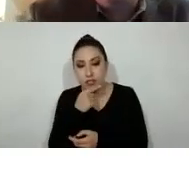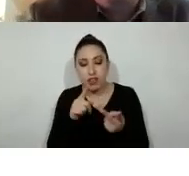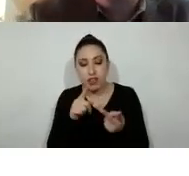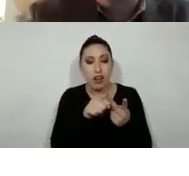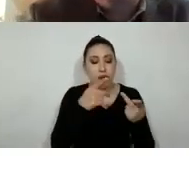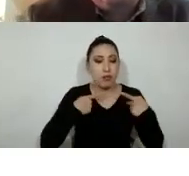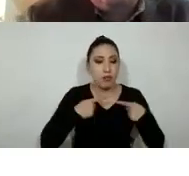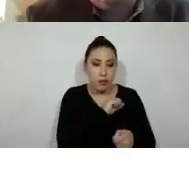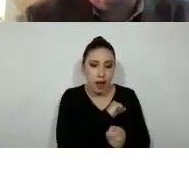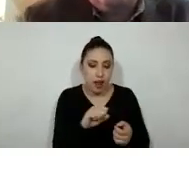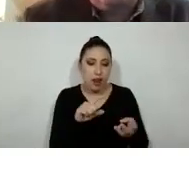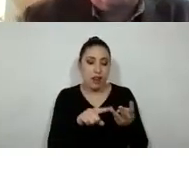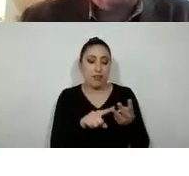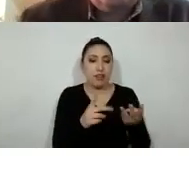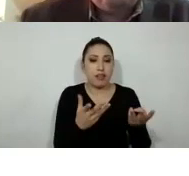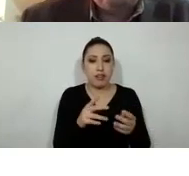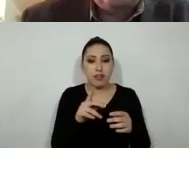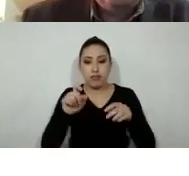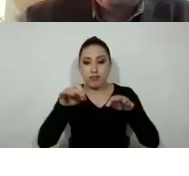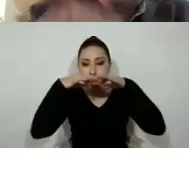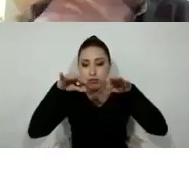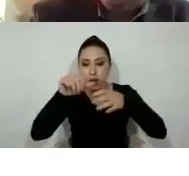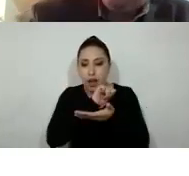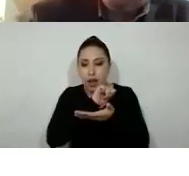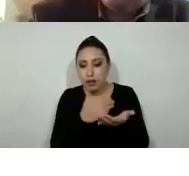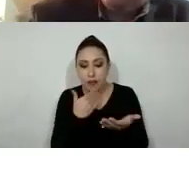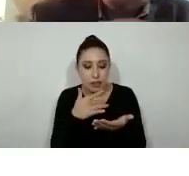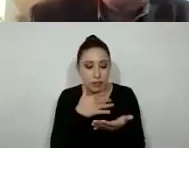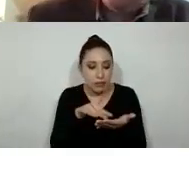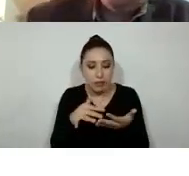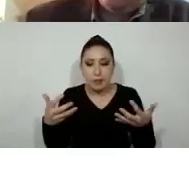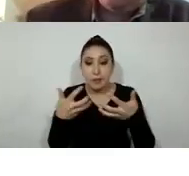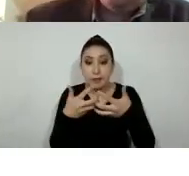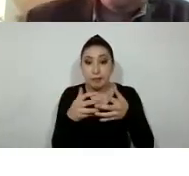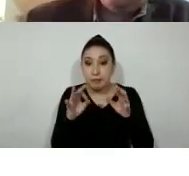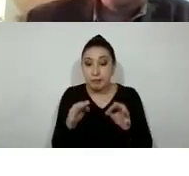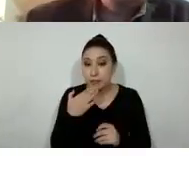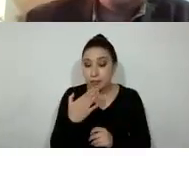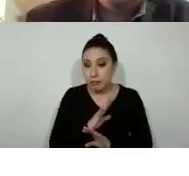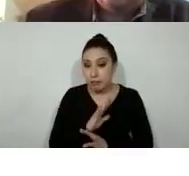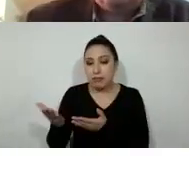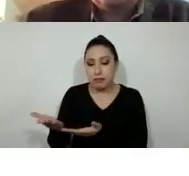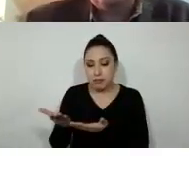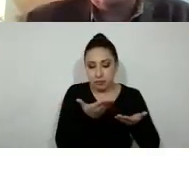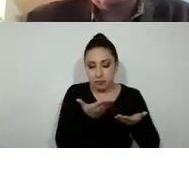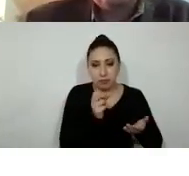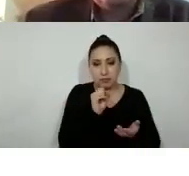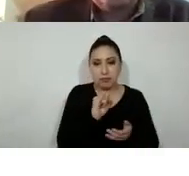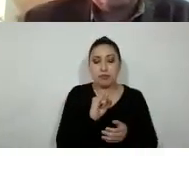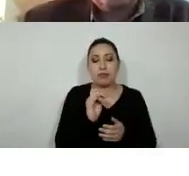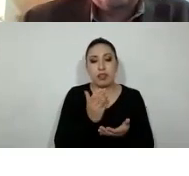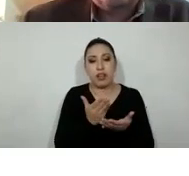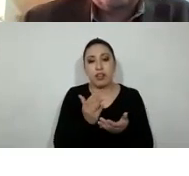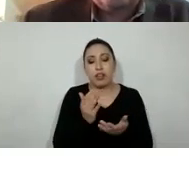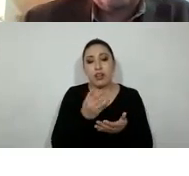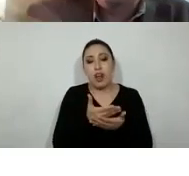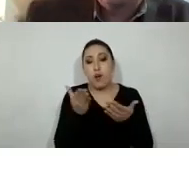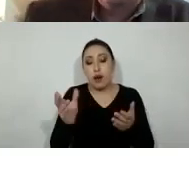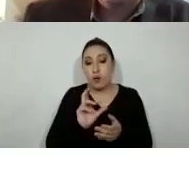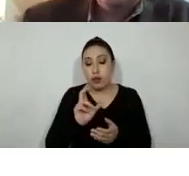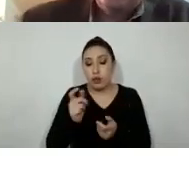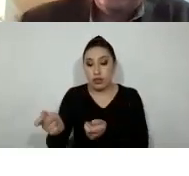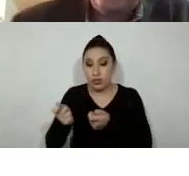ahí ya después, bueno, eso ya es trabajo de la fiscalía después, establecen una cosa de priorizar los casos que van a